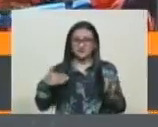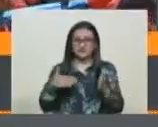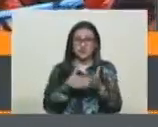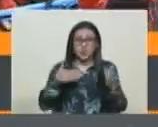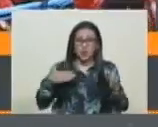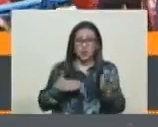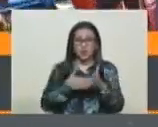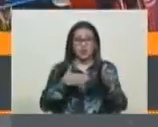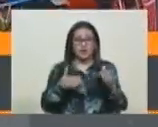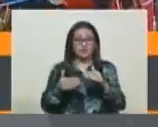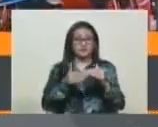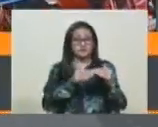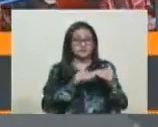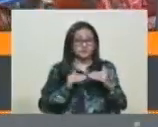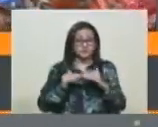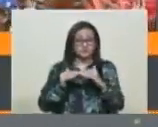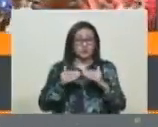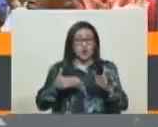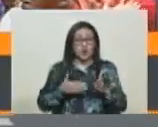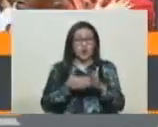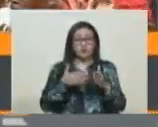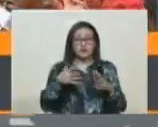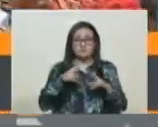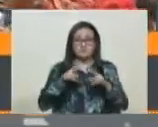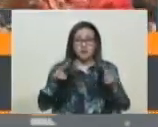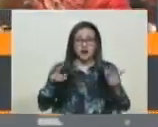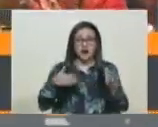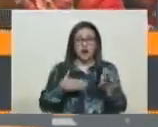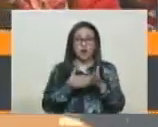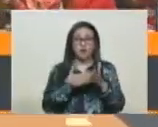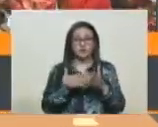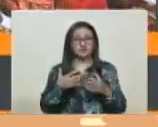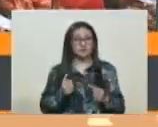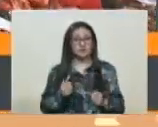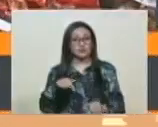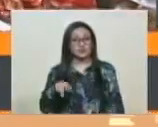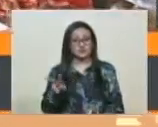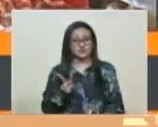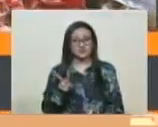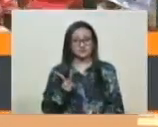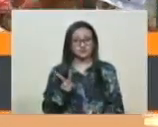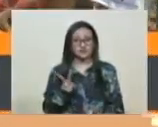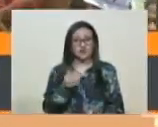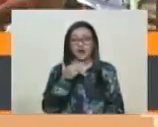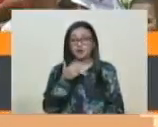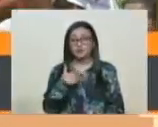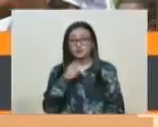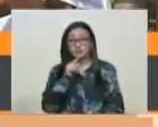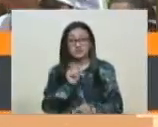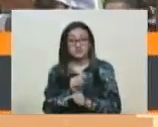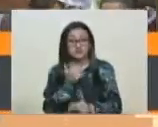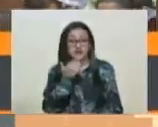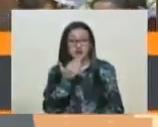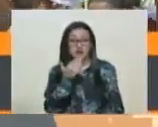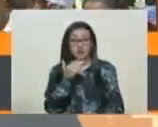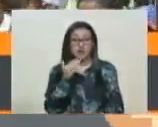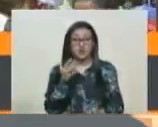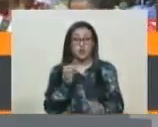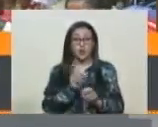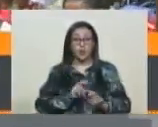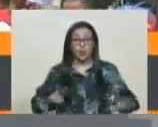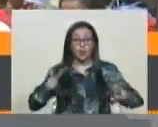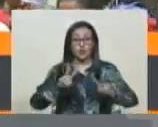estabilidad, a la paz, a la seguridad internacional. Algo tendrá que decir la comunidad de